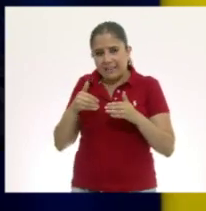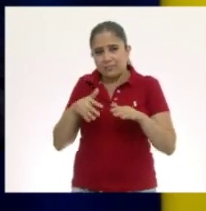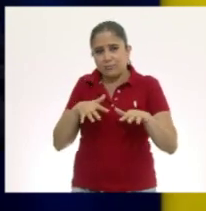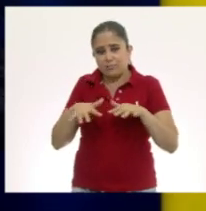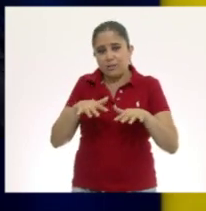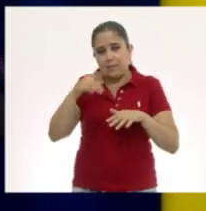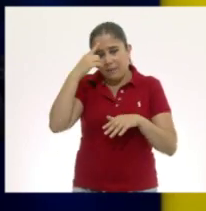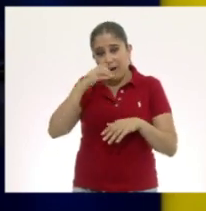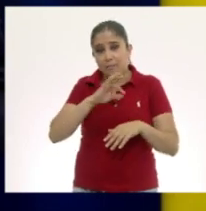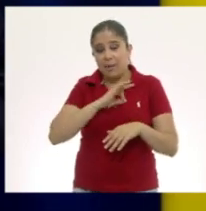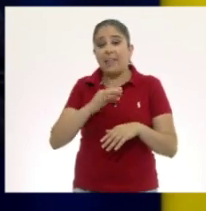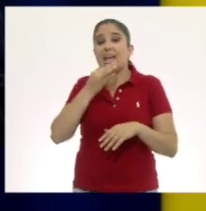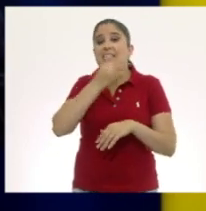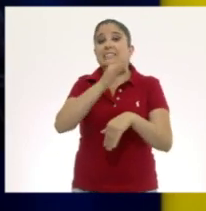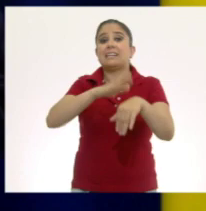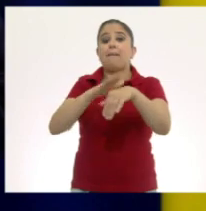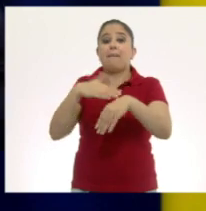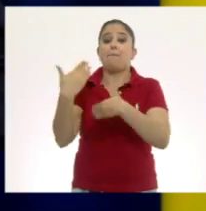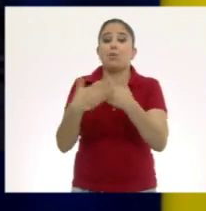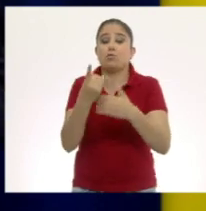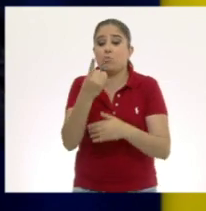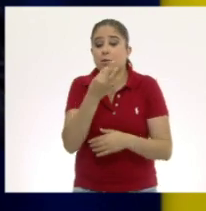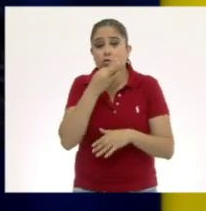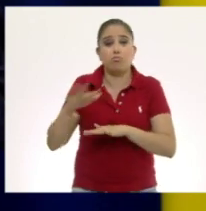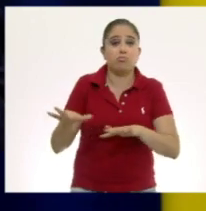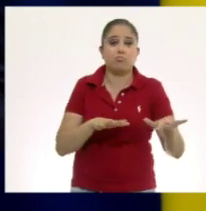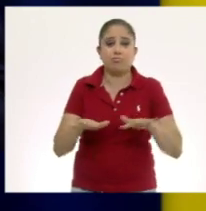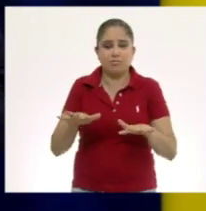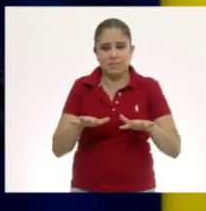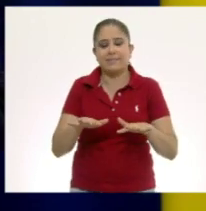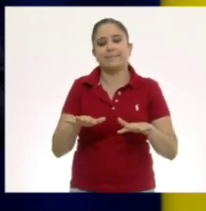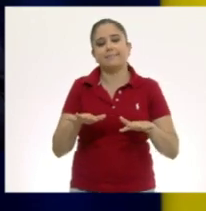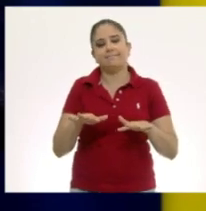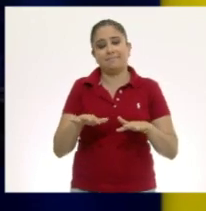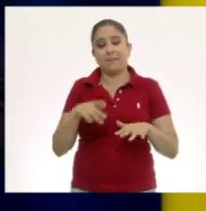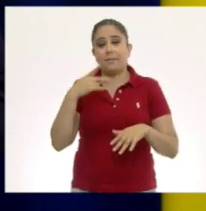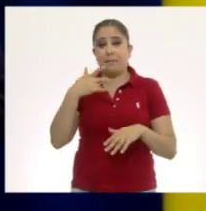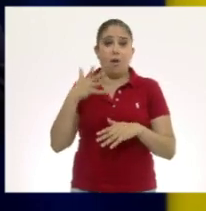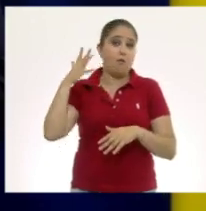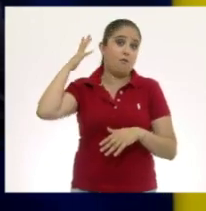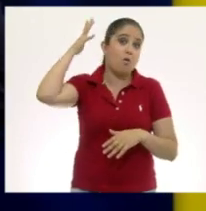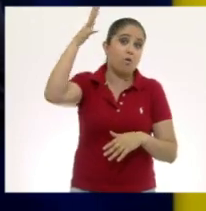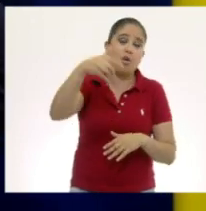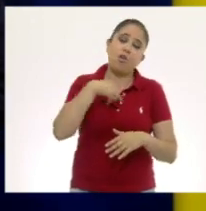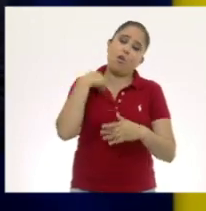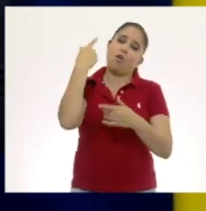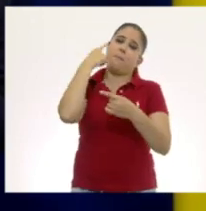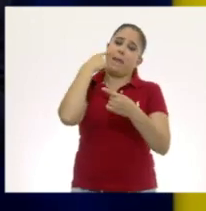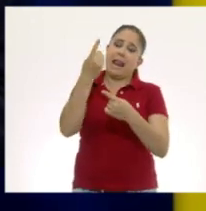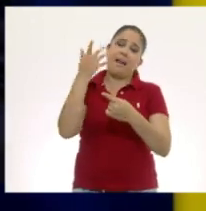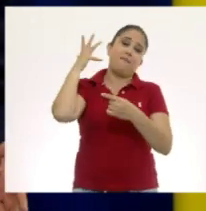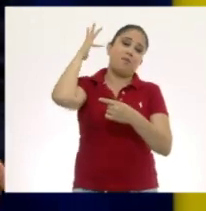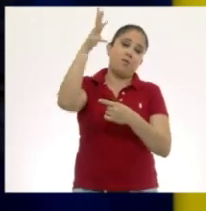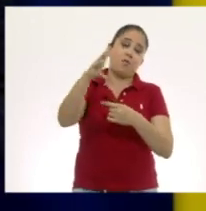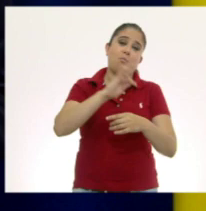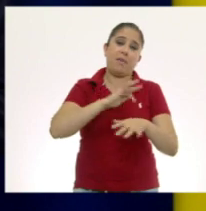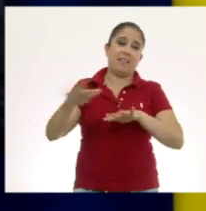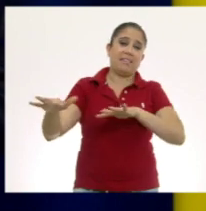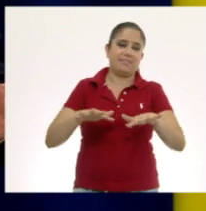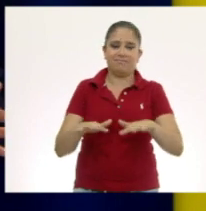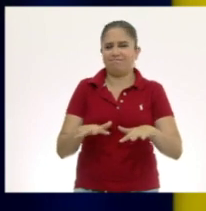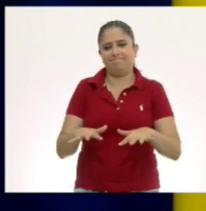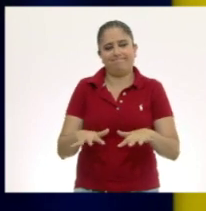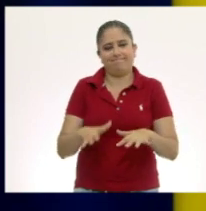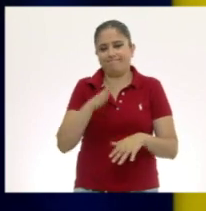pues tomar todas las providencias necesarias, pero así como que adelantarnos a lo que va a ocurrir con respecto a un